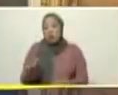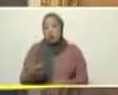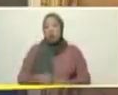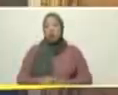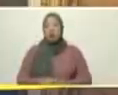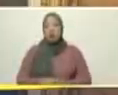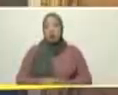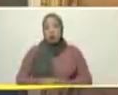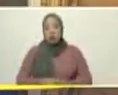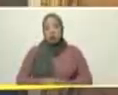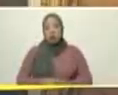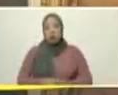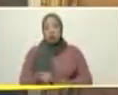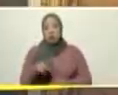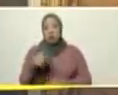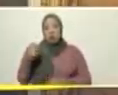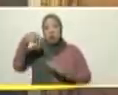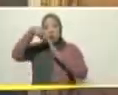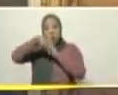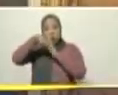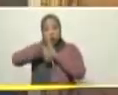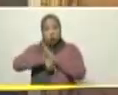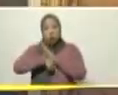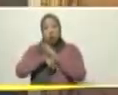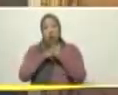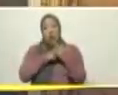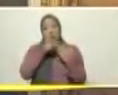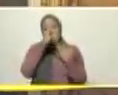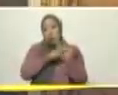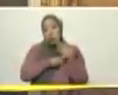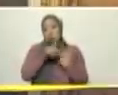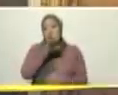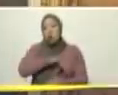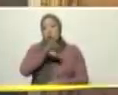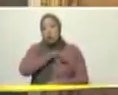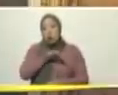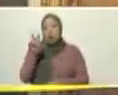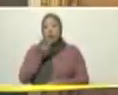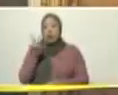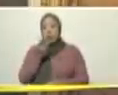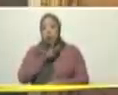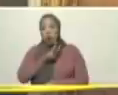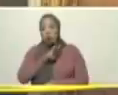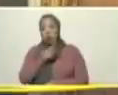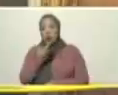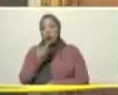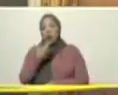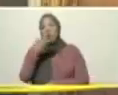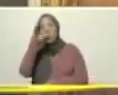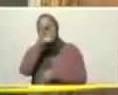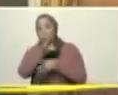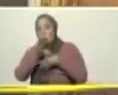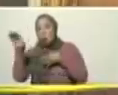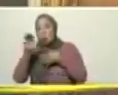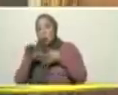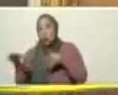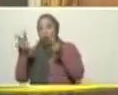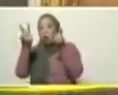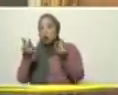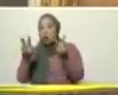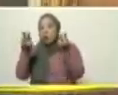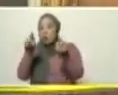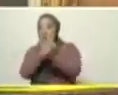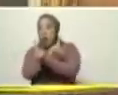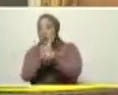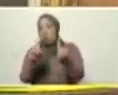gestarse desde la profundidad del proceso social venezolano el concepto de una nueva democracia